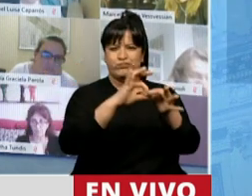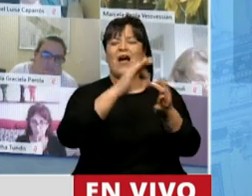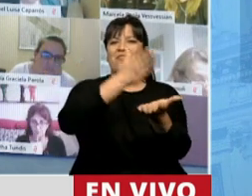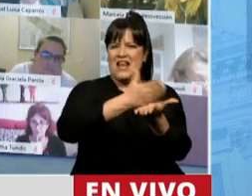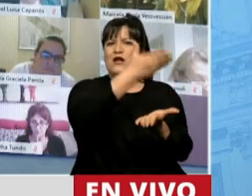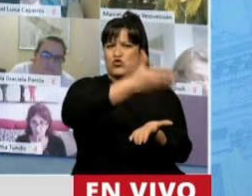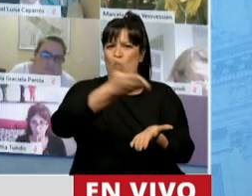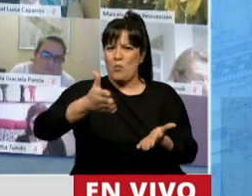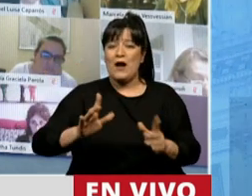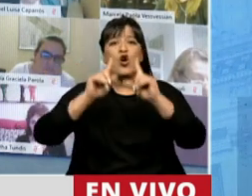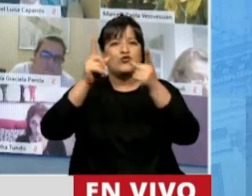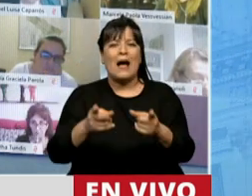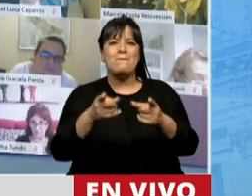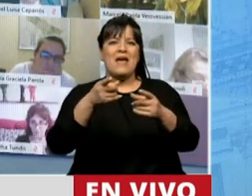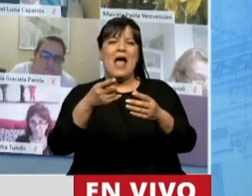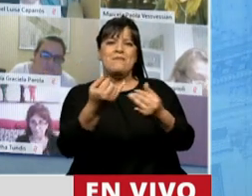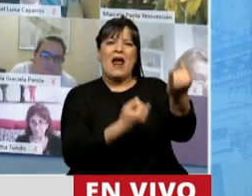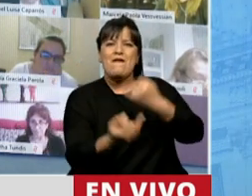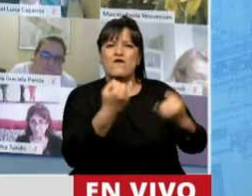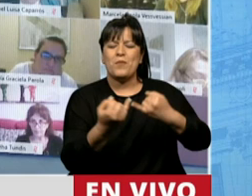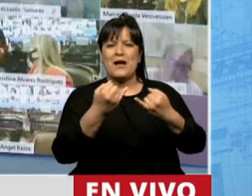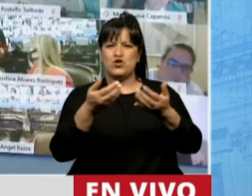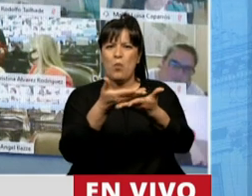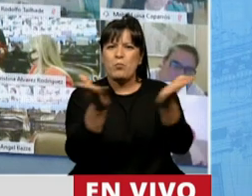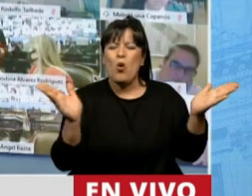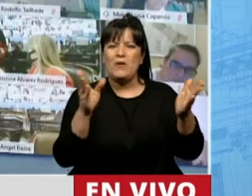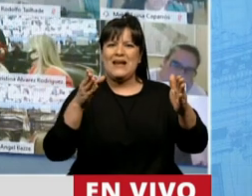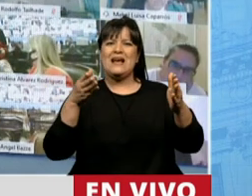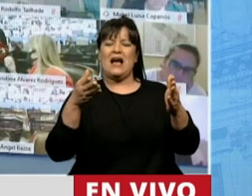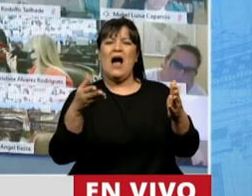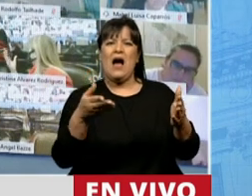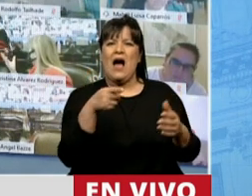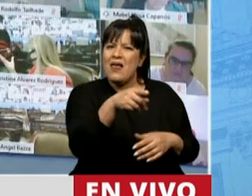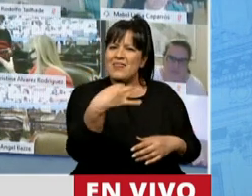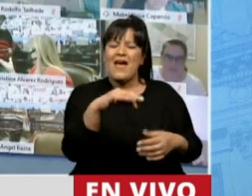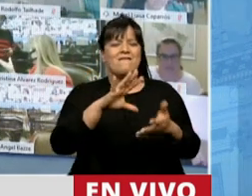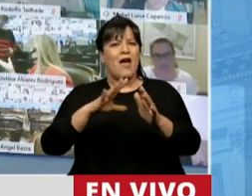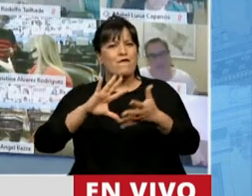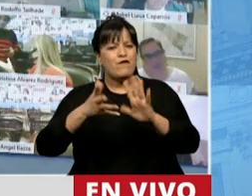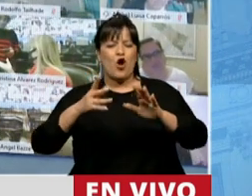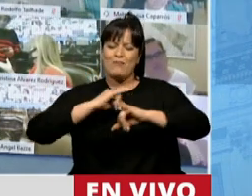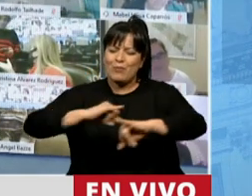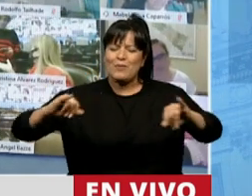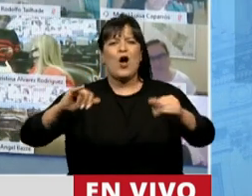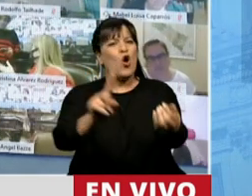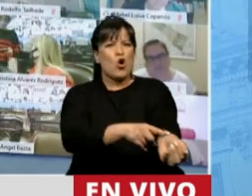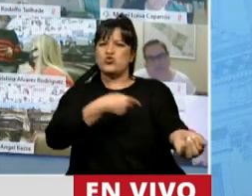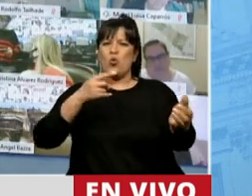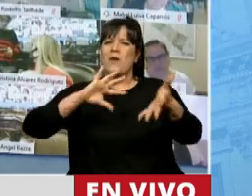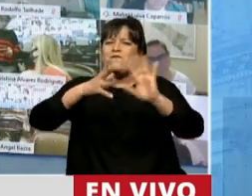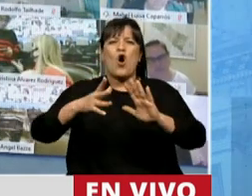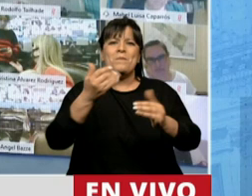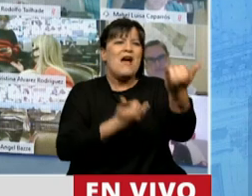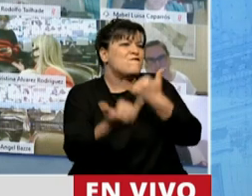sino también al acceso a la información pública que sea cada vez más habitual que sea cada vez más una costumbre eh que podamos acceder y Tener